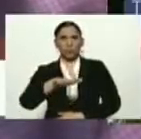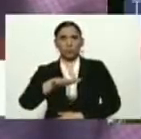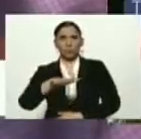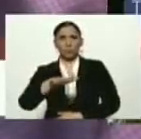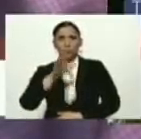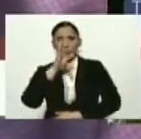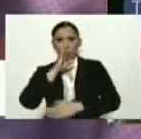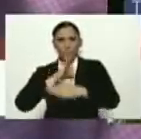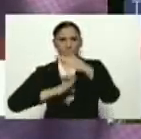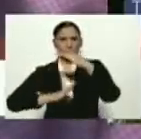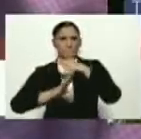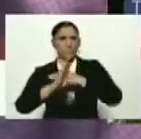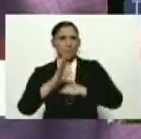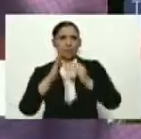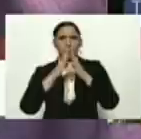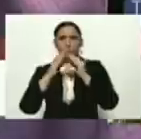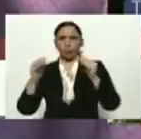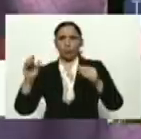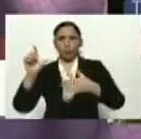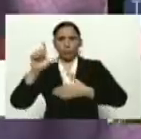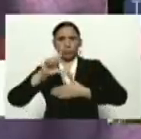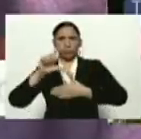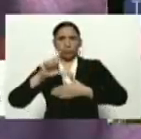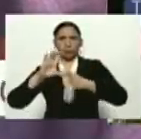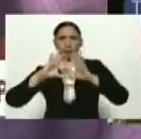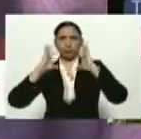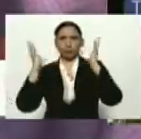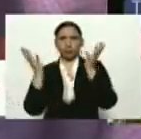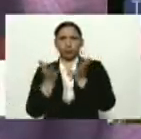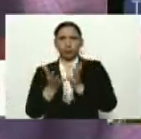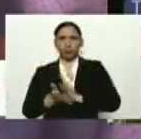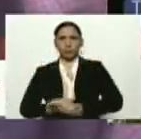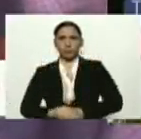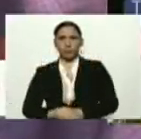humildes, pobres de toda América o del mundo.